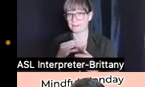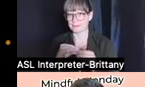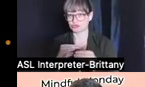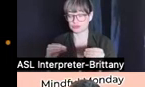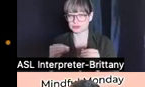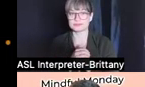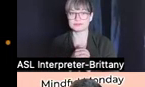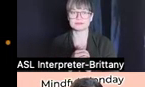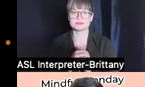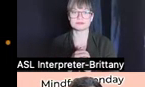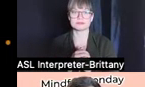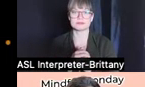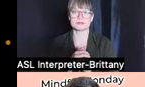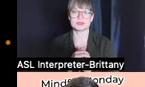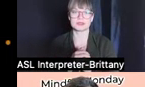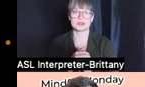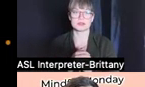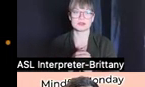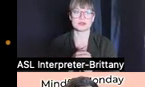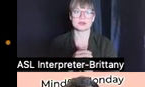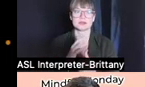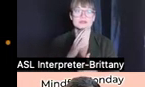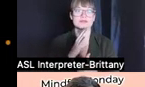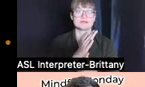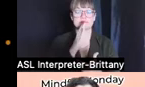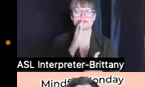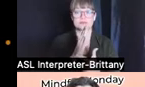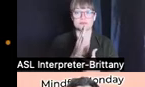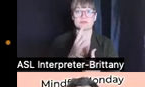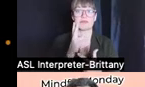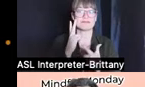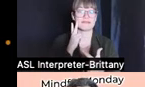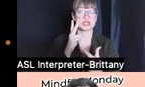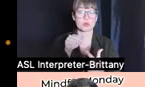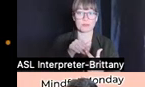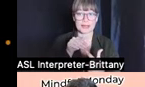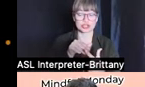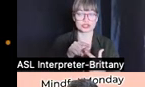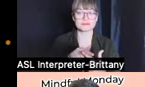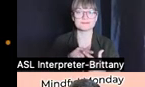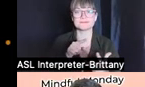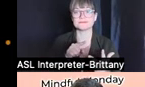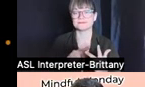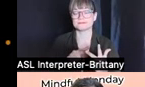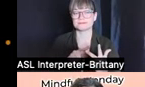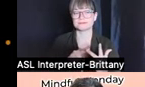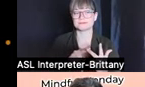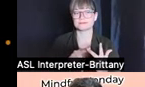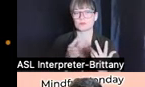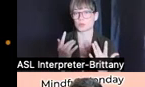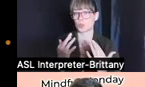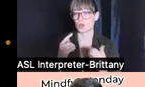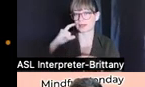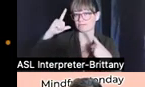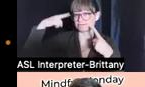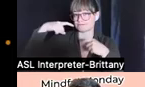nuevo. Estrategia 2, proveer recordatorios visuales. 3, proveer